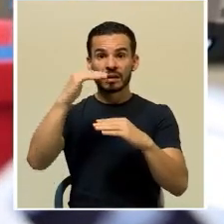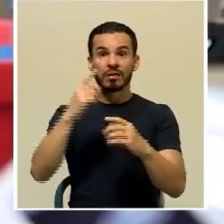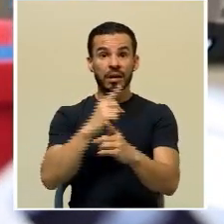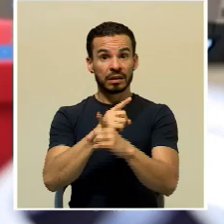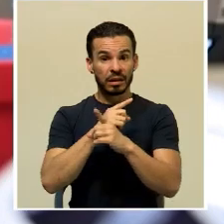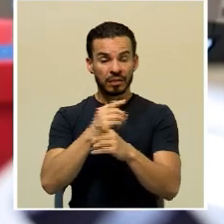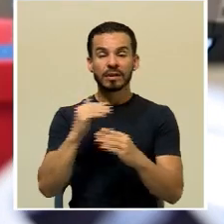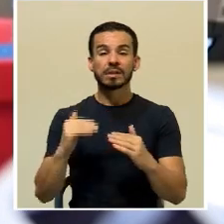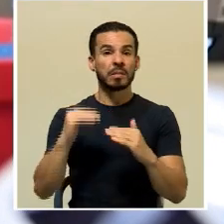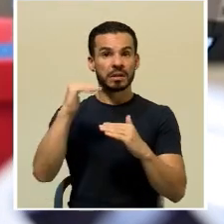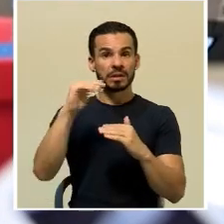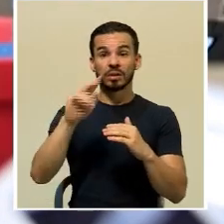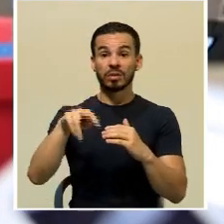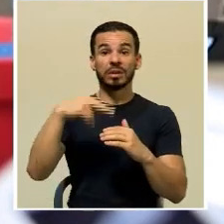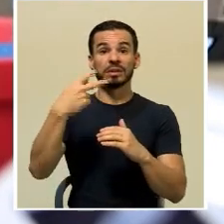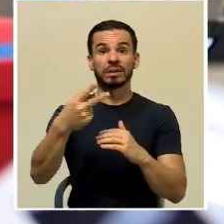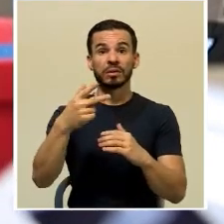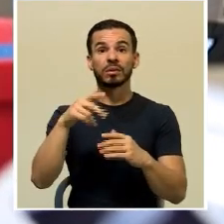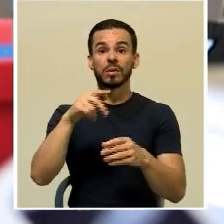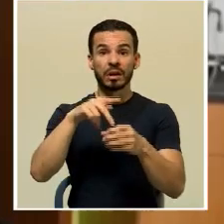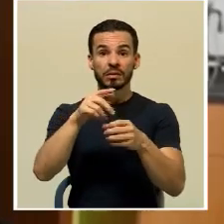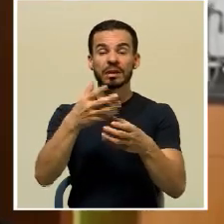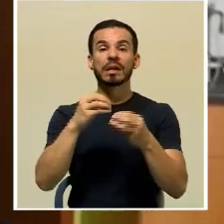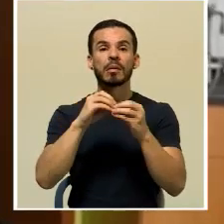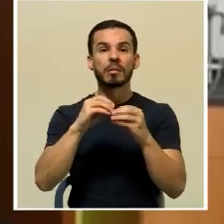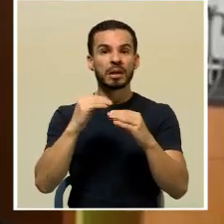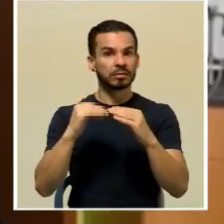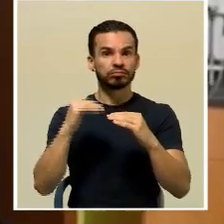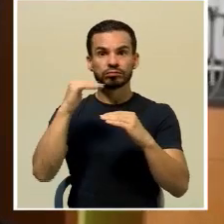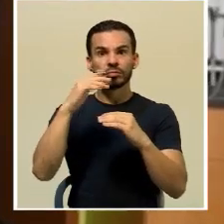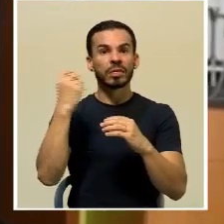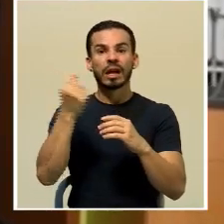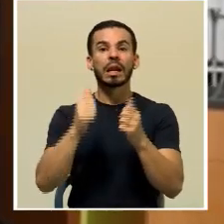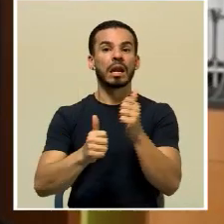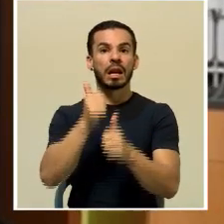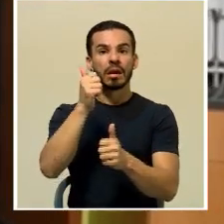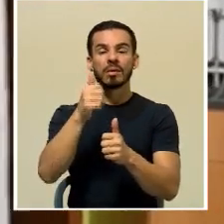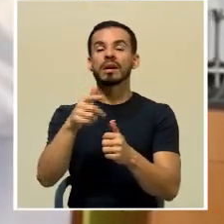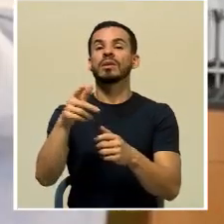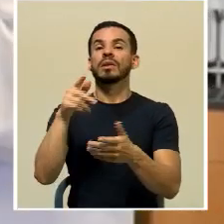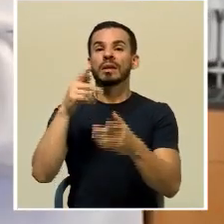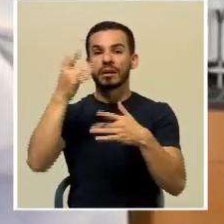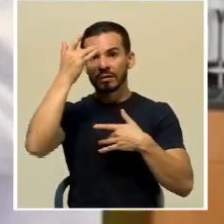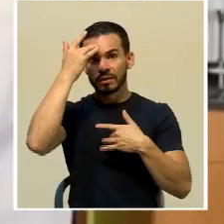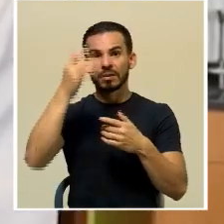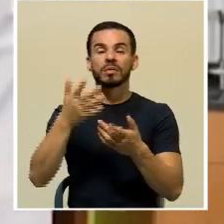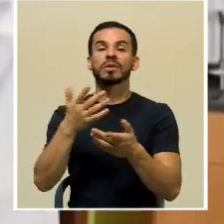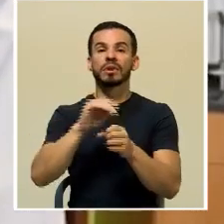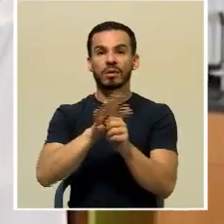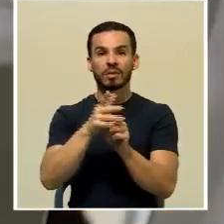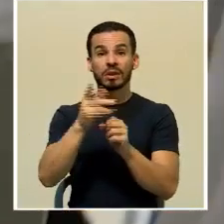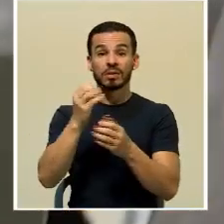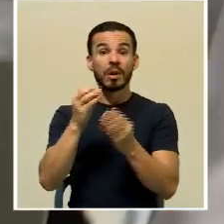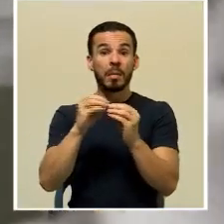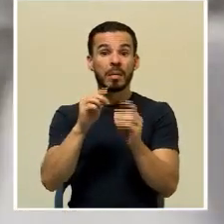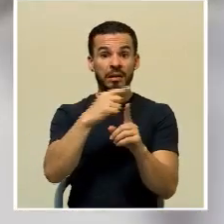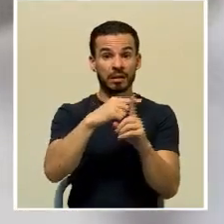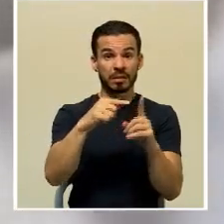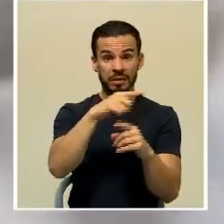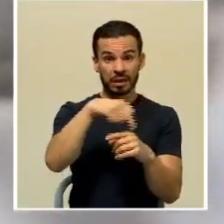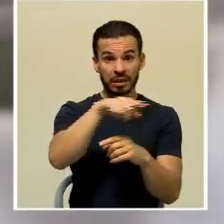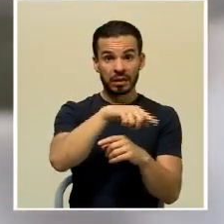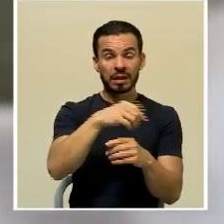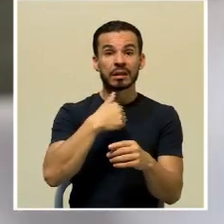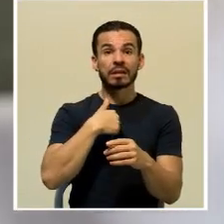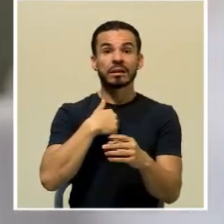más altos. Luego de la segunda, los participantes tenían más anticuerpos que la mayoría de los pacientes de COVID-19. Más de la mitad de los participantes